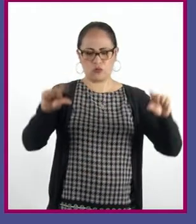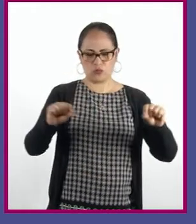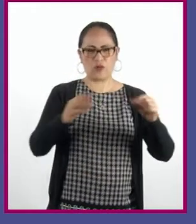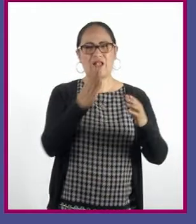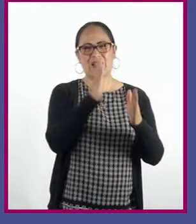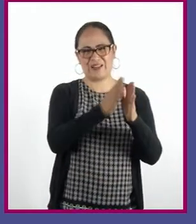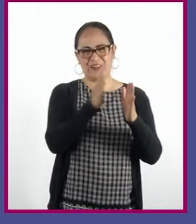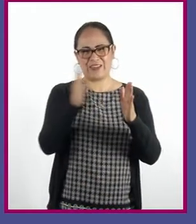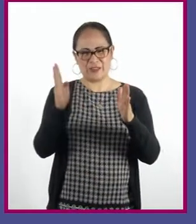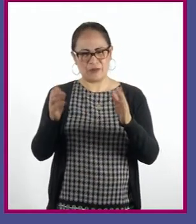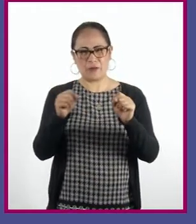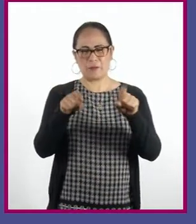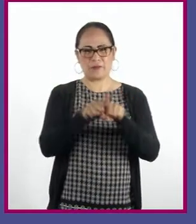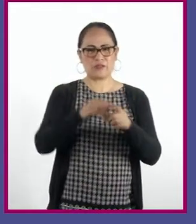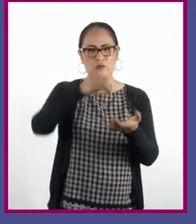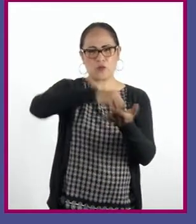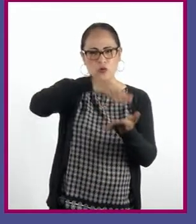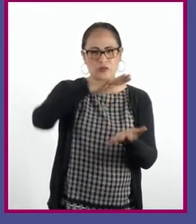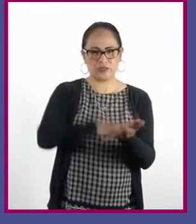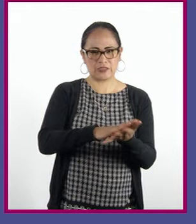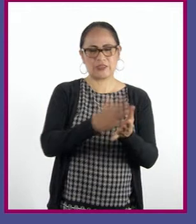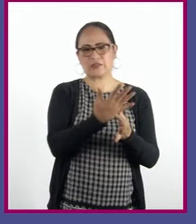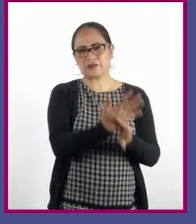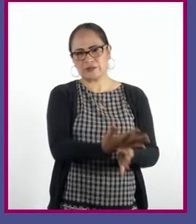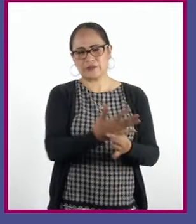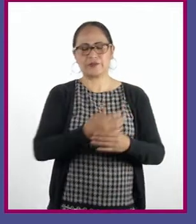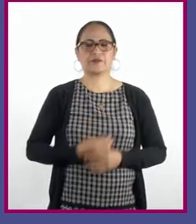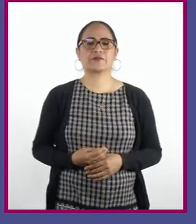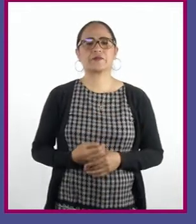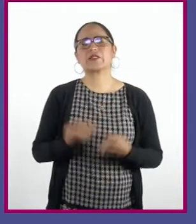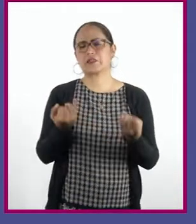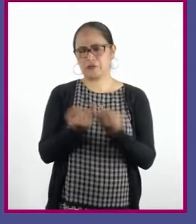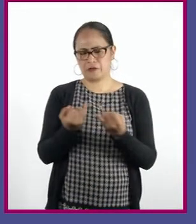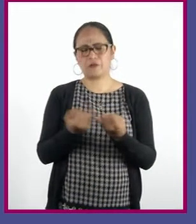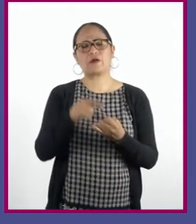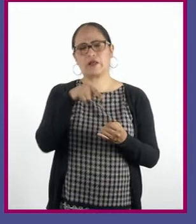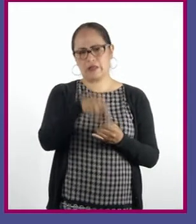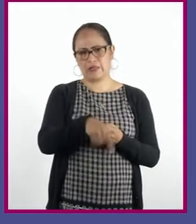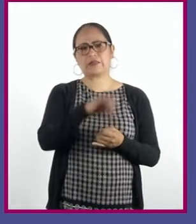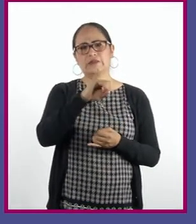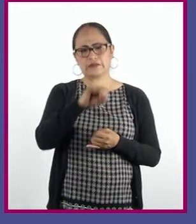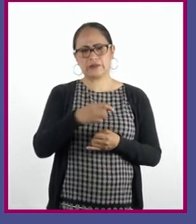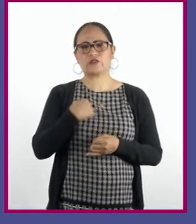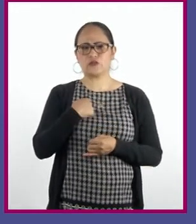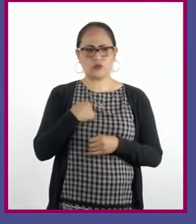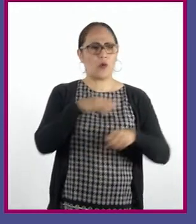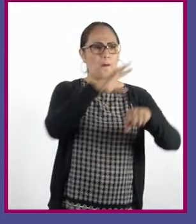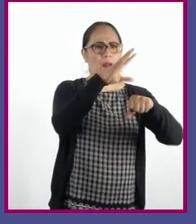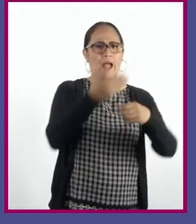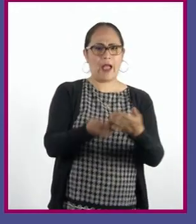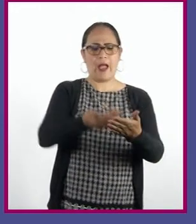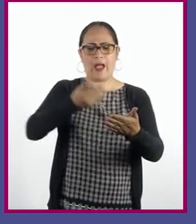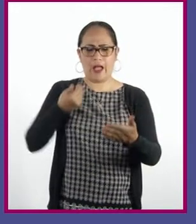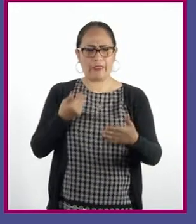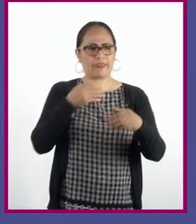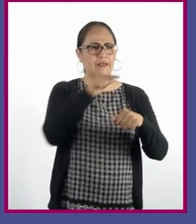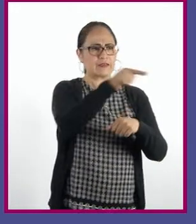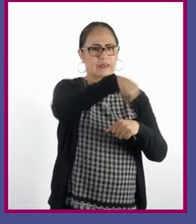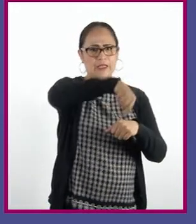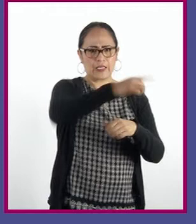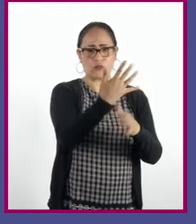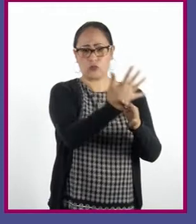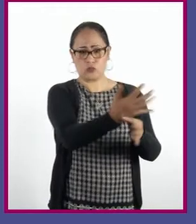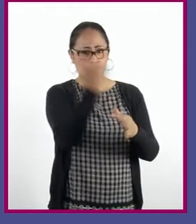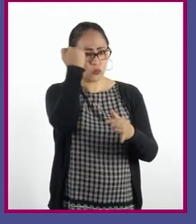las citas que se destacan como tal, y en los casos que así lo requieran, cuento con las debidas autorizaciones de quienes poseen